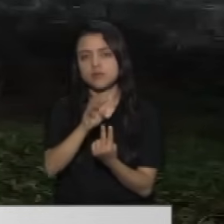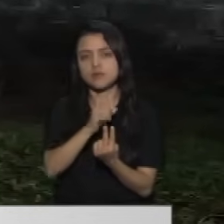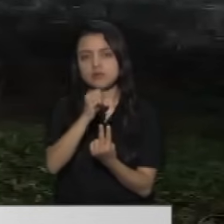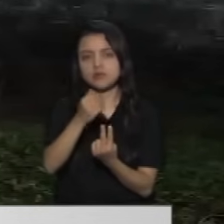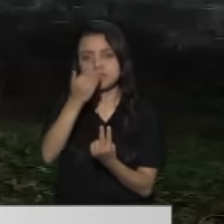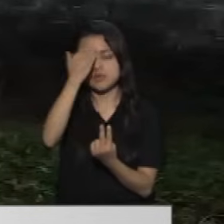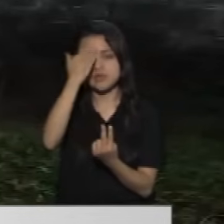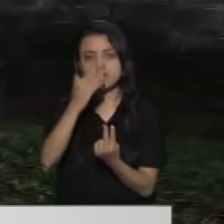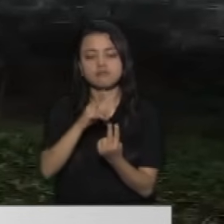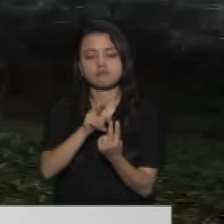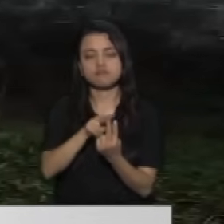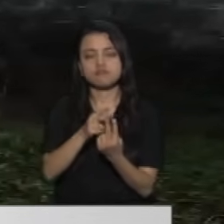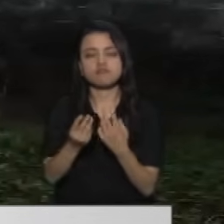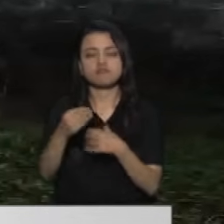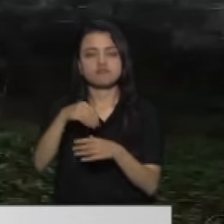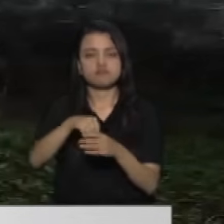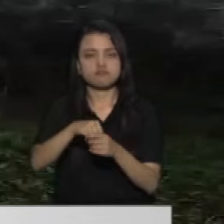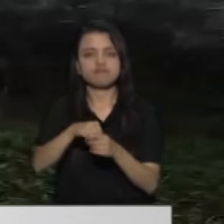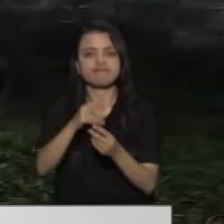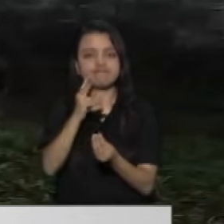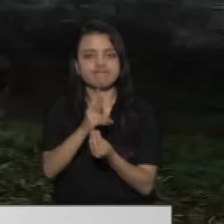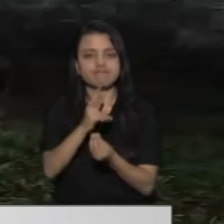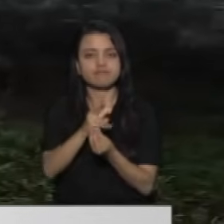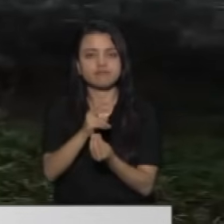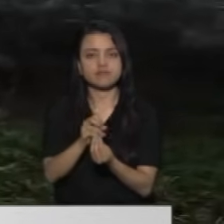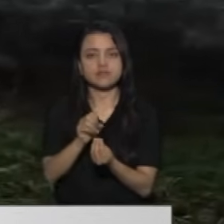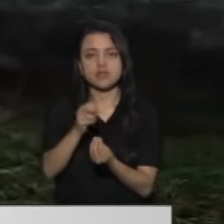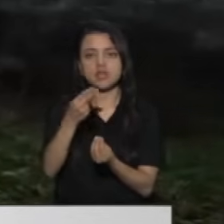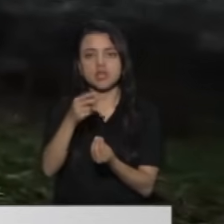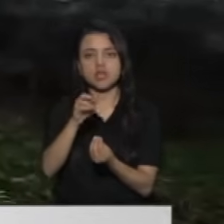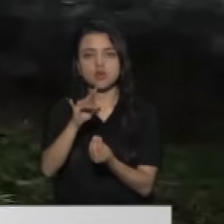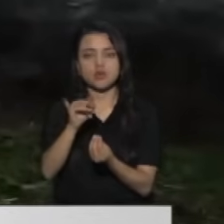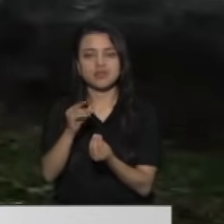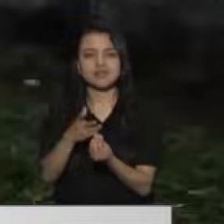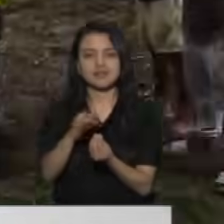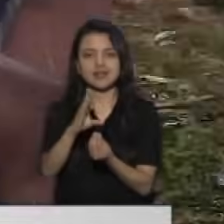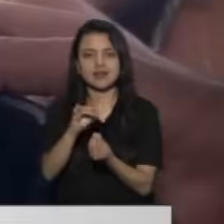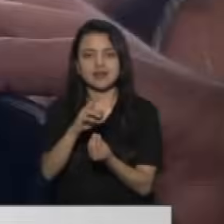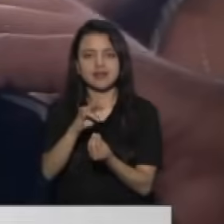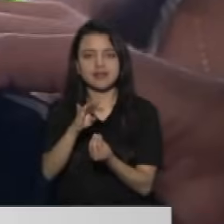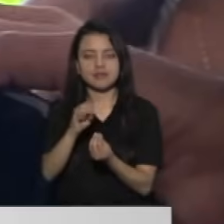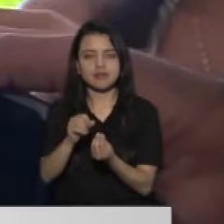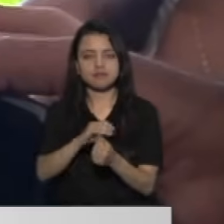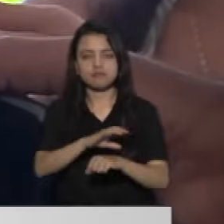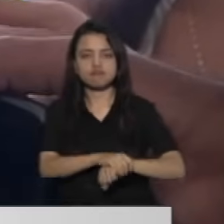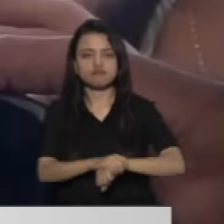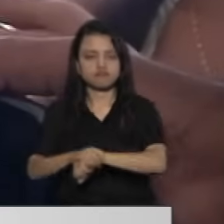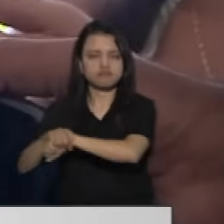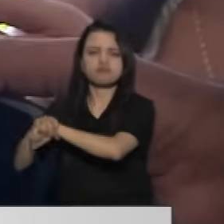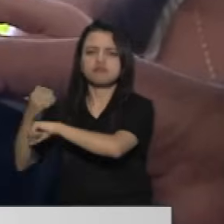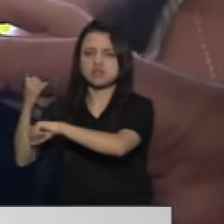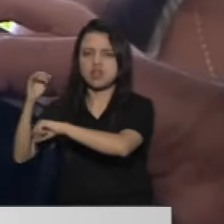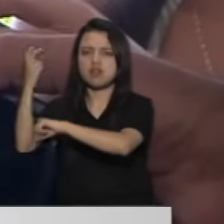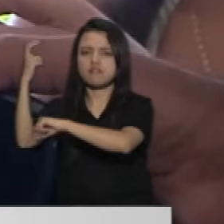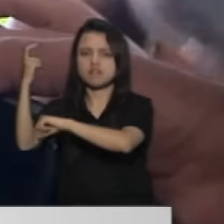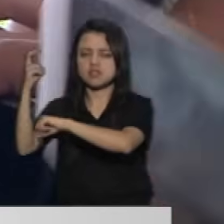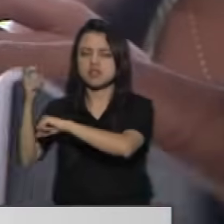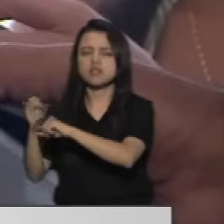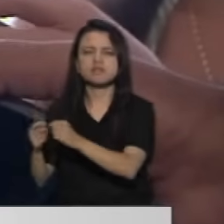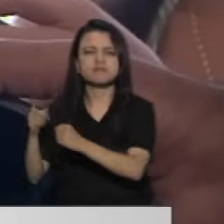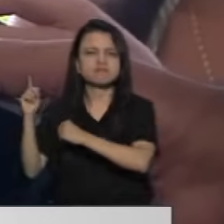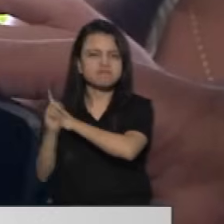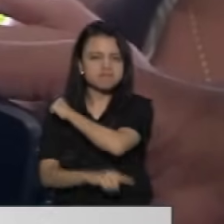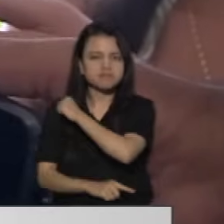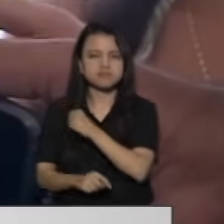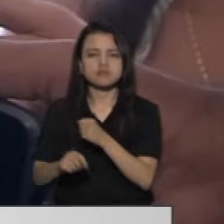quienes pertenecen a la subestructura Héroes del Caribe. Estos sujetos ya fueron dejados a disposición de la Fiscalía General de la Nación por los delitos